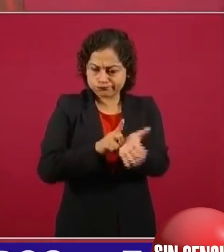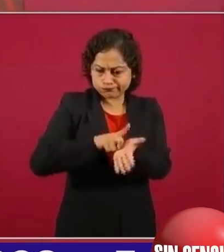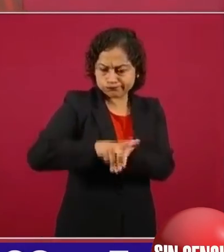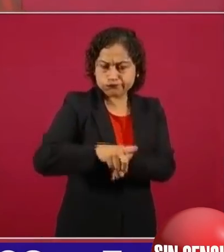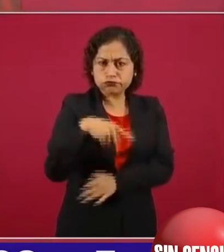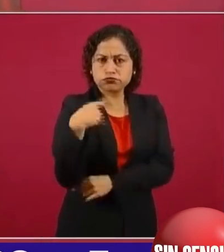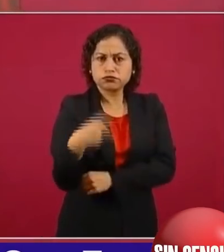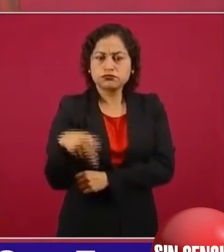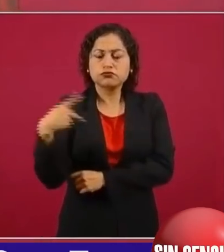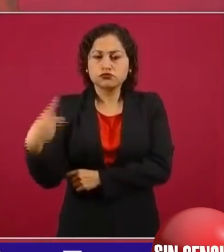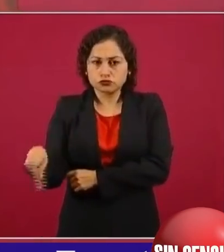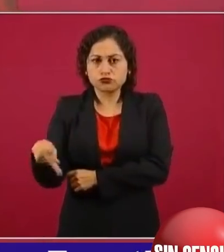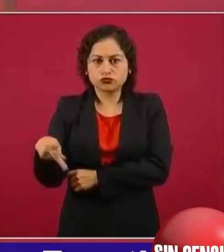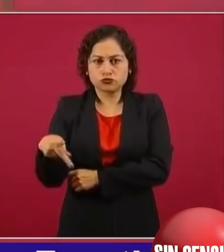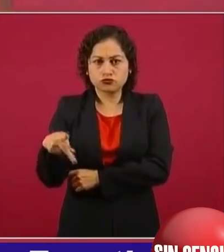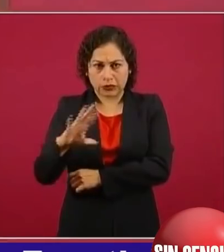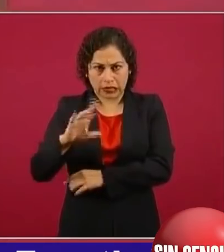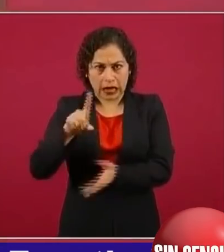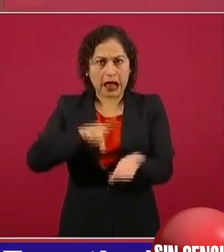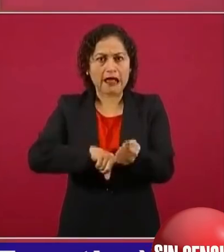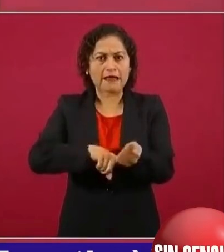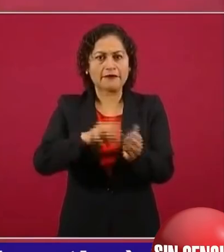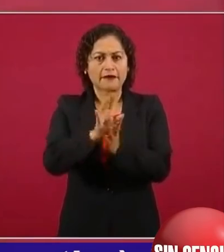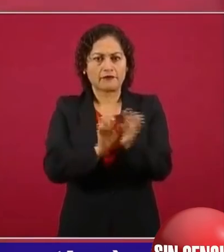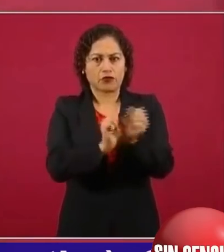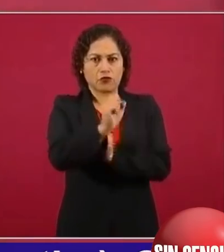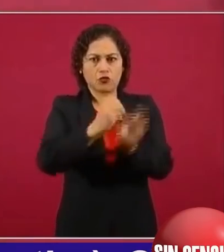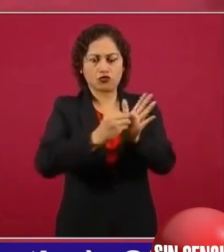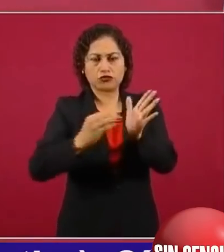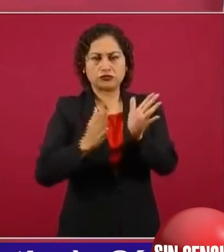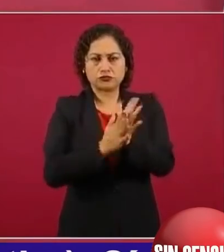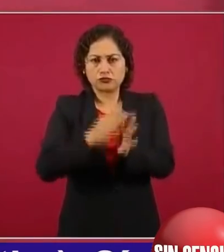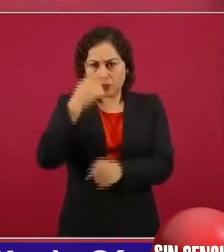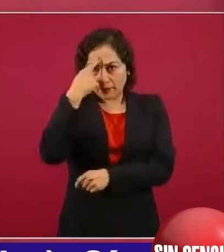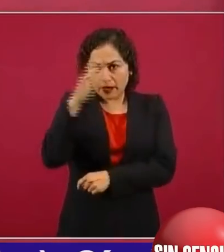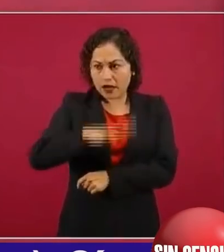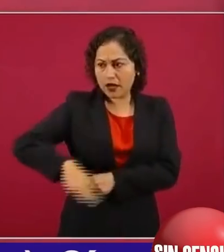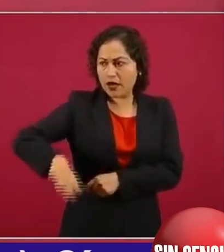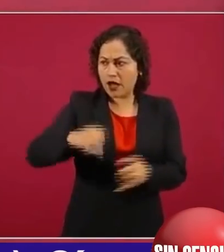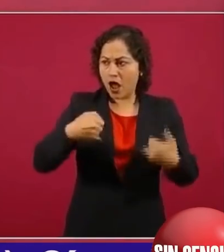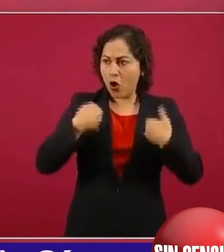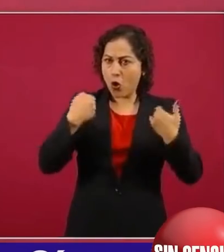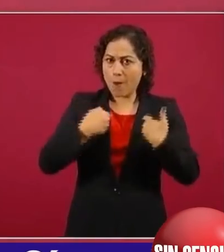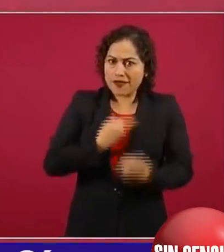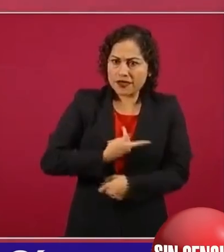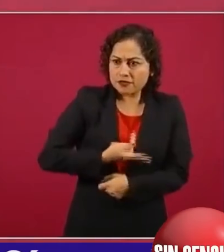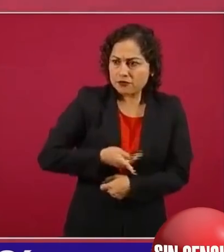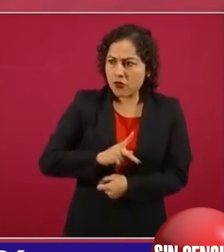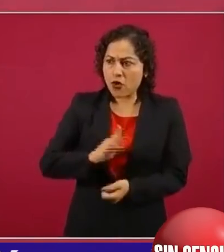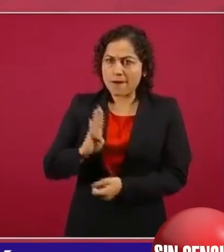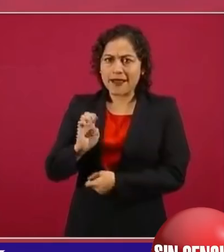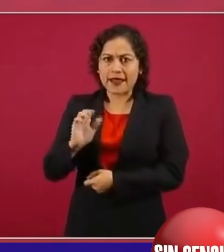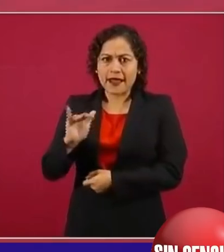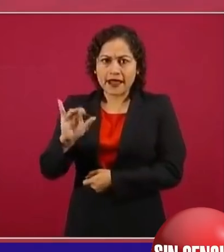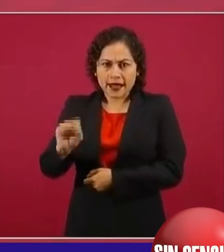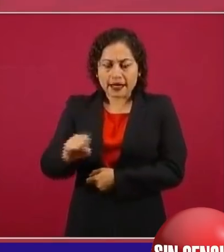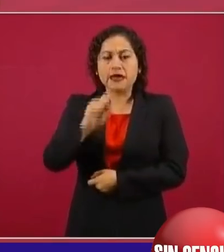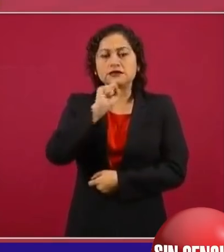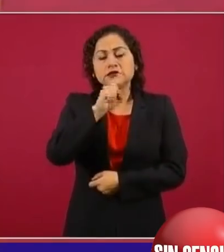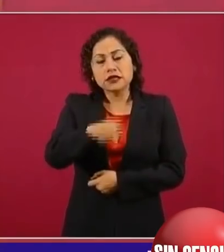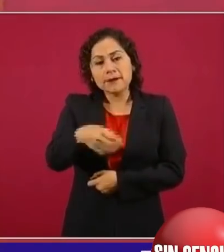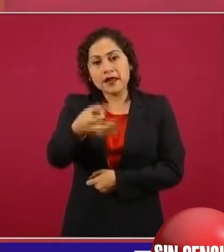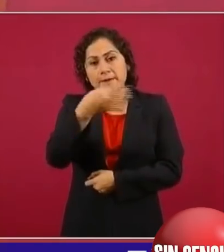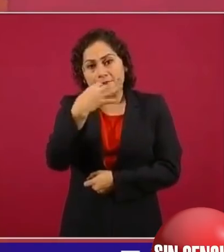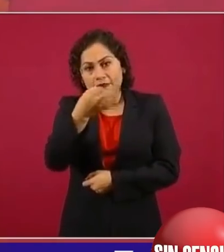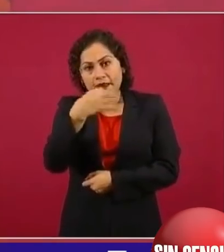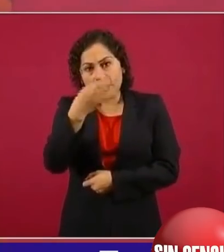que se elevara a rango constitucional la entrega de becas a estudiantes pobres, la atención médica, los medicamentos gratuitos,